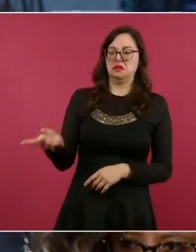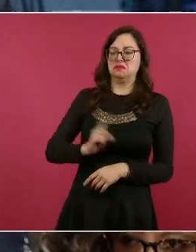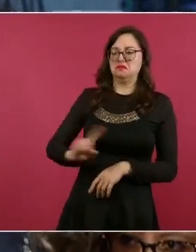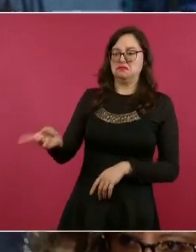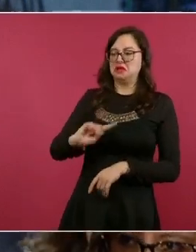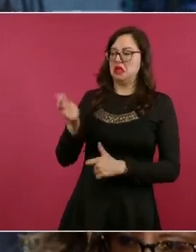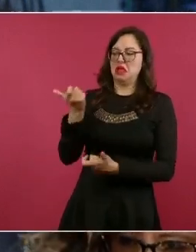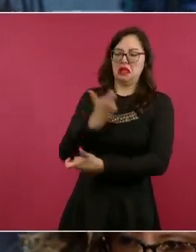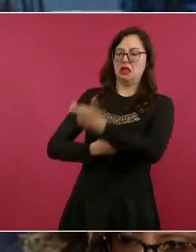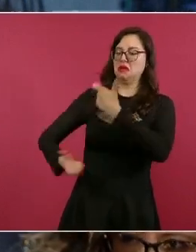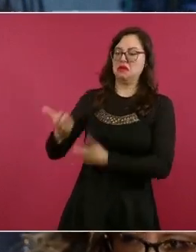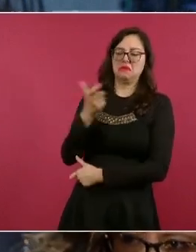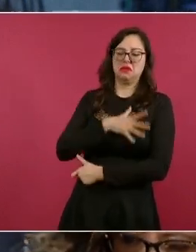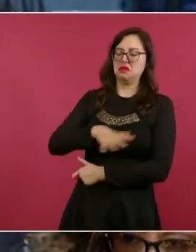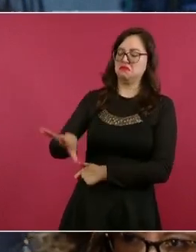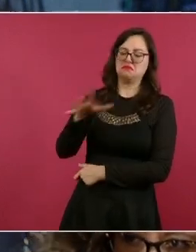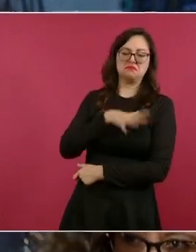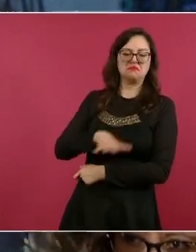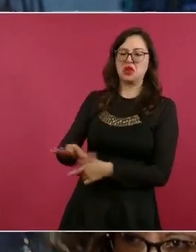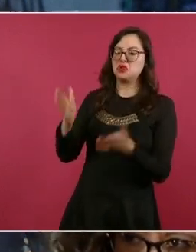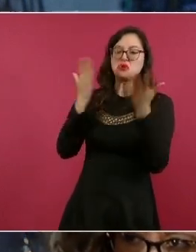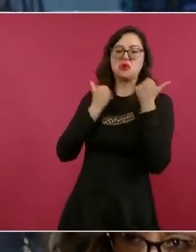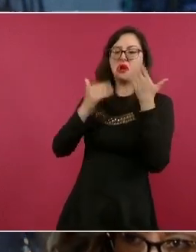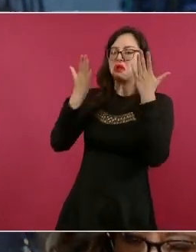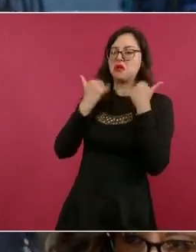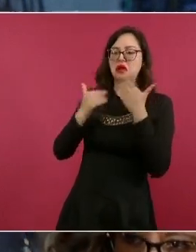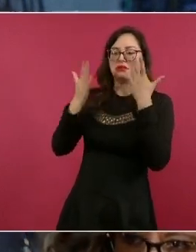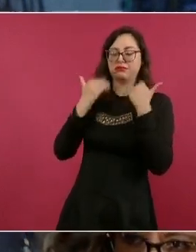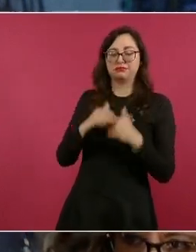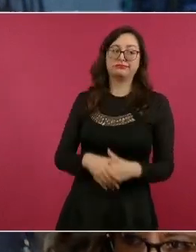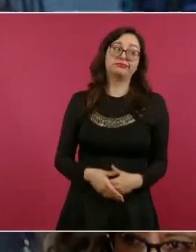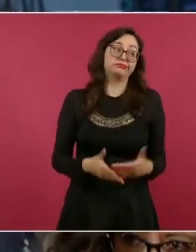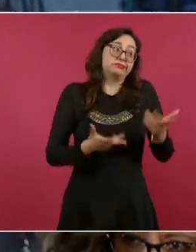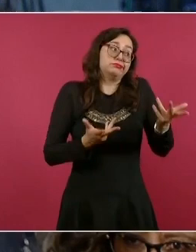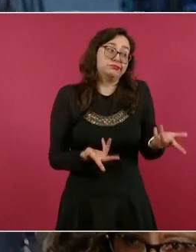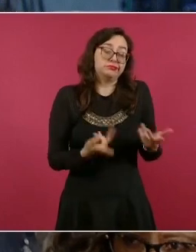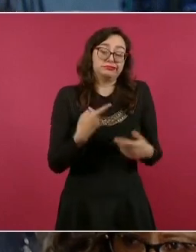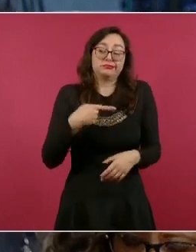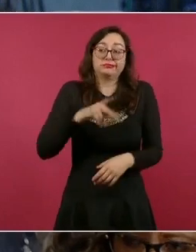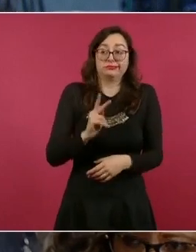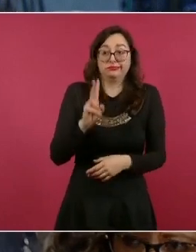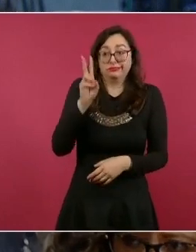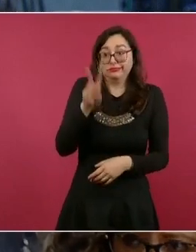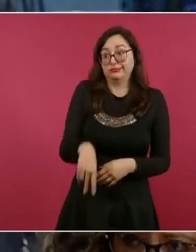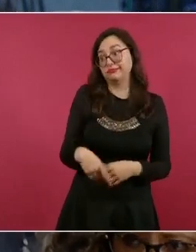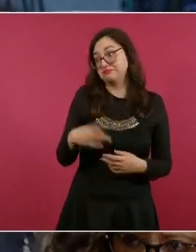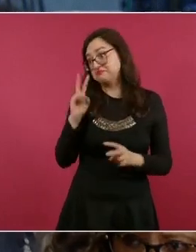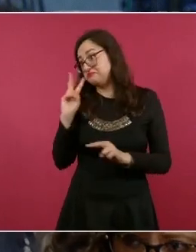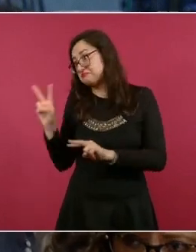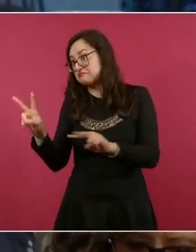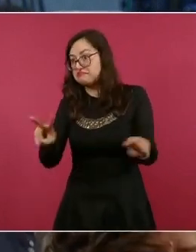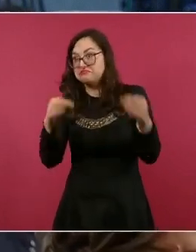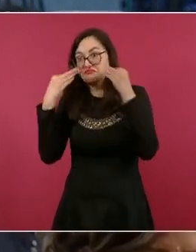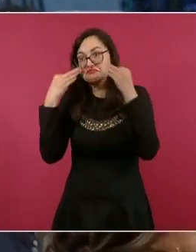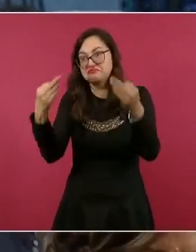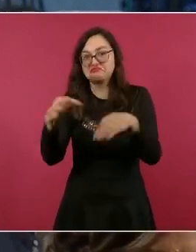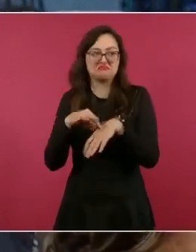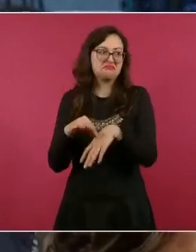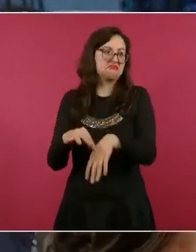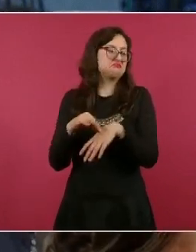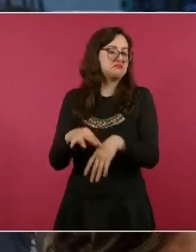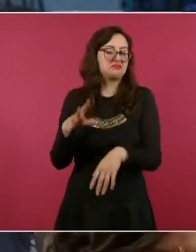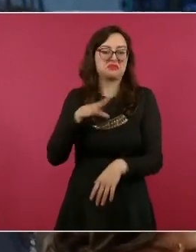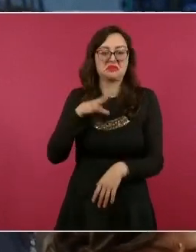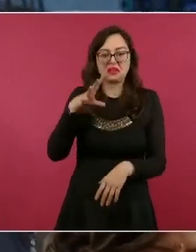pero el tema del superpeso no es otra cosa que un reflejo de la confianza que hay del exterior a México. Son muchos factores, que las tasas, que la